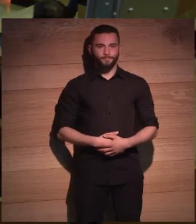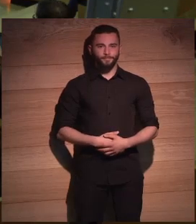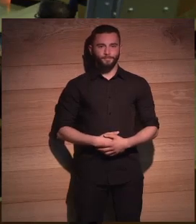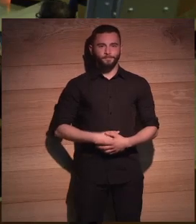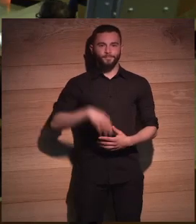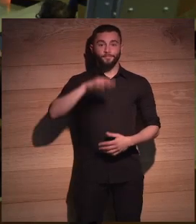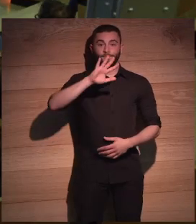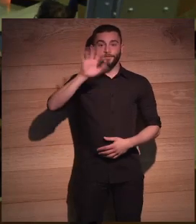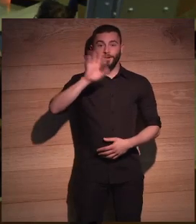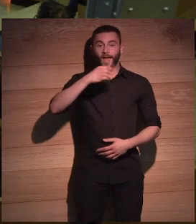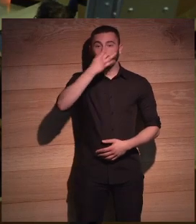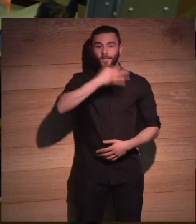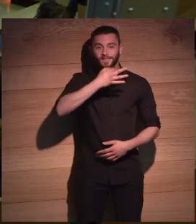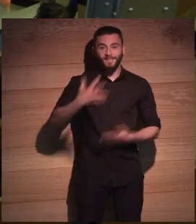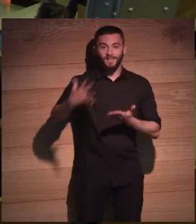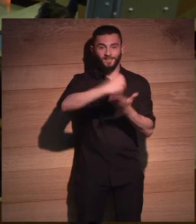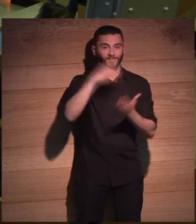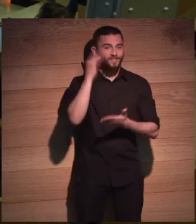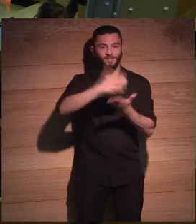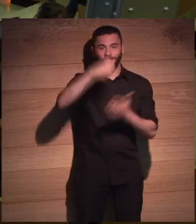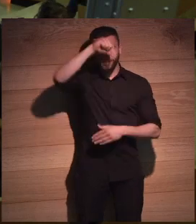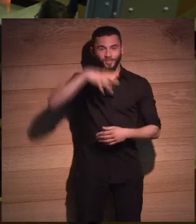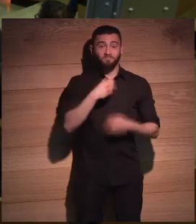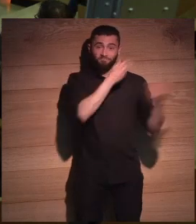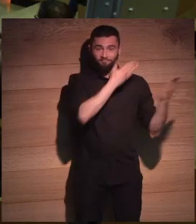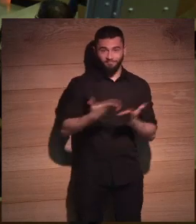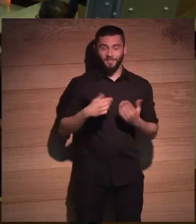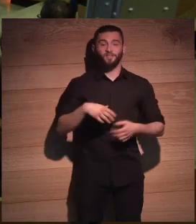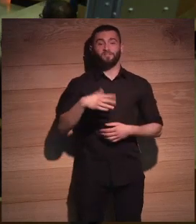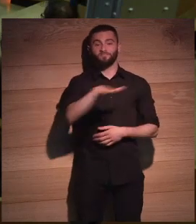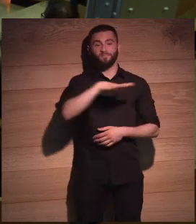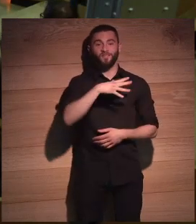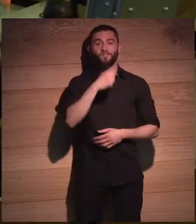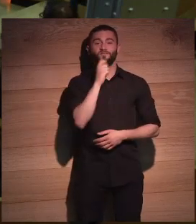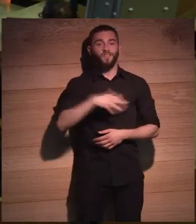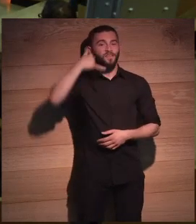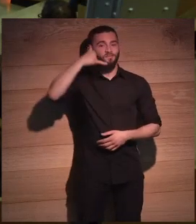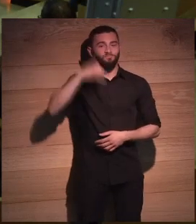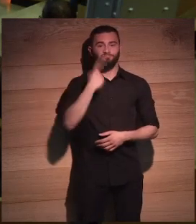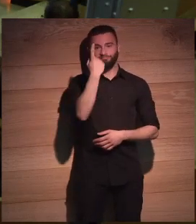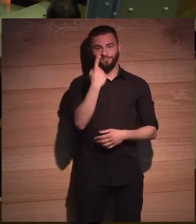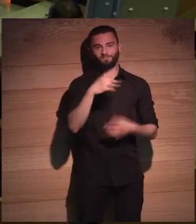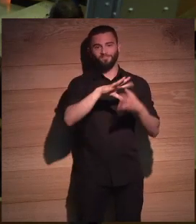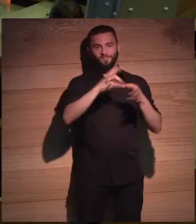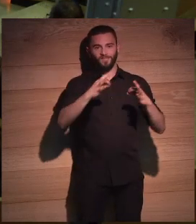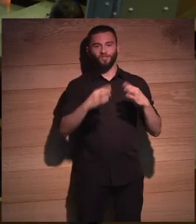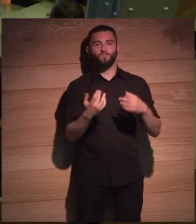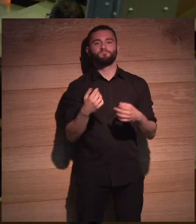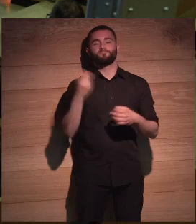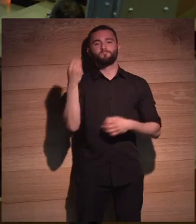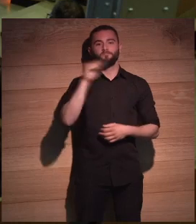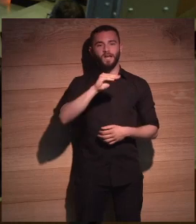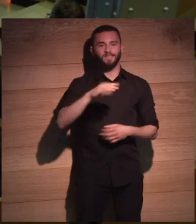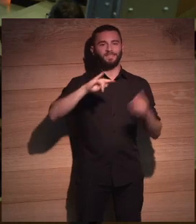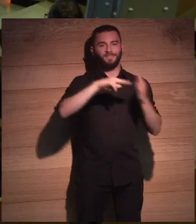Hola, buenas tardes a todas y a todos. Bienvenidos al Espacio Fundación Telefónica, a una sesión más del ciclo Tech and Society. Yo soy